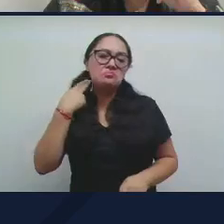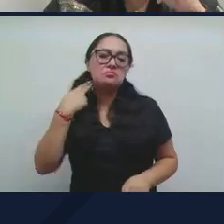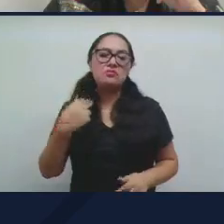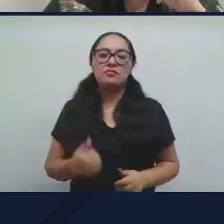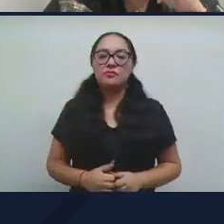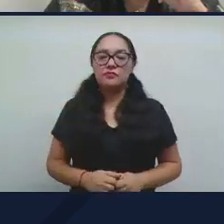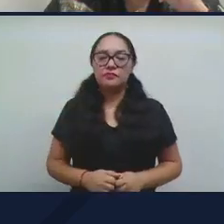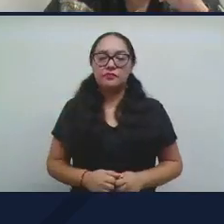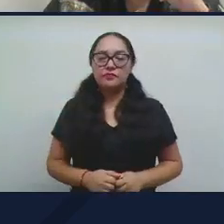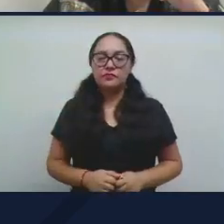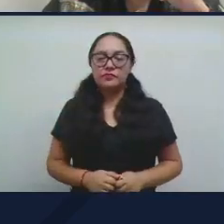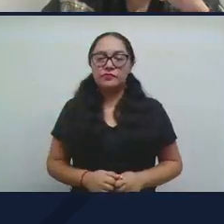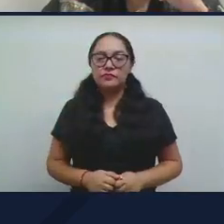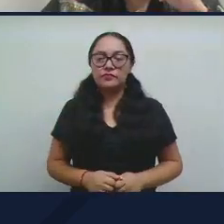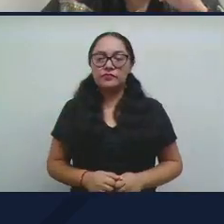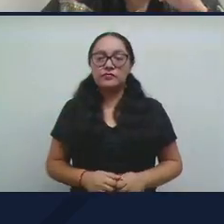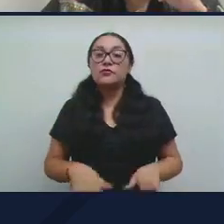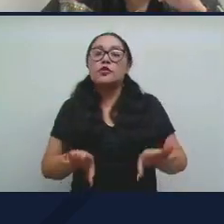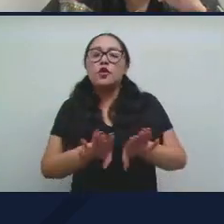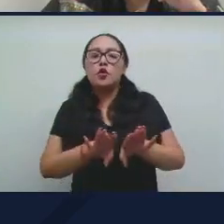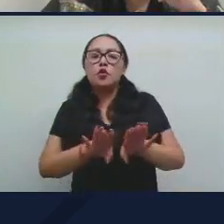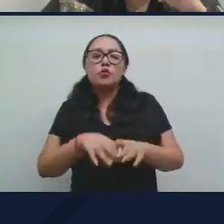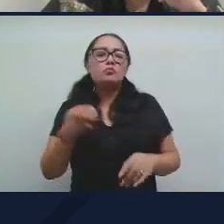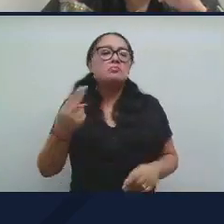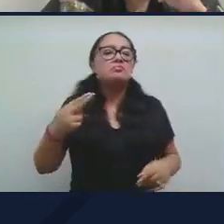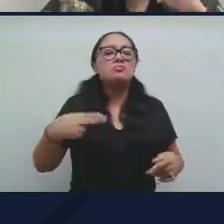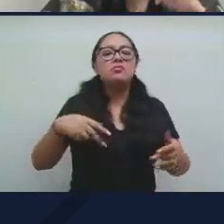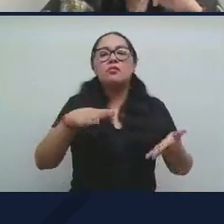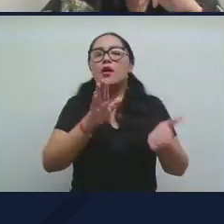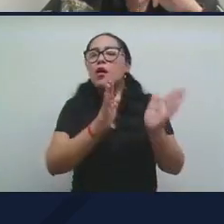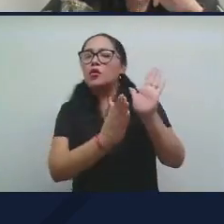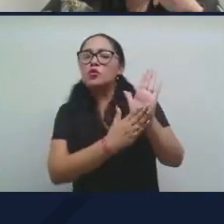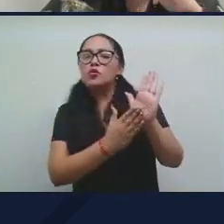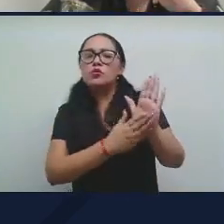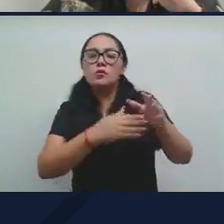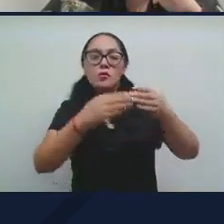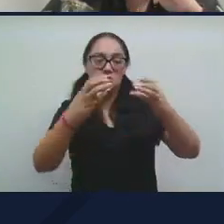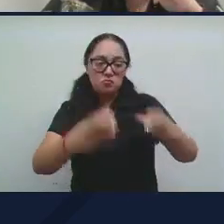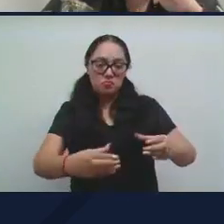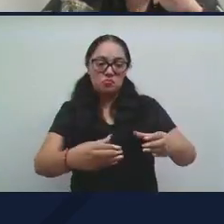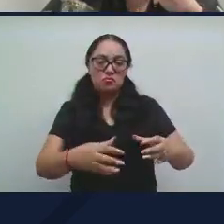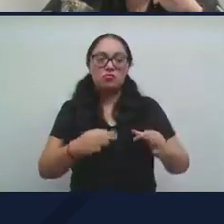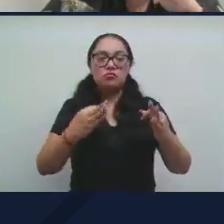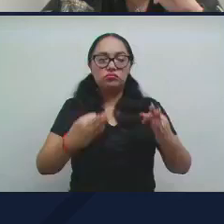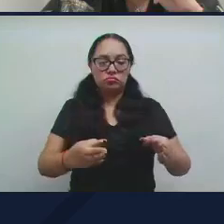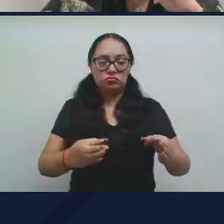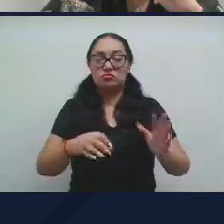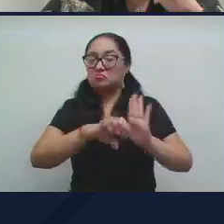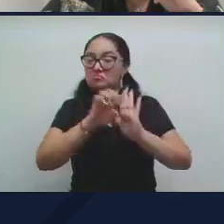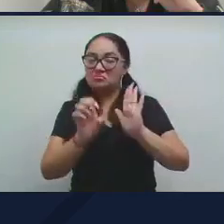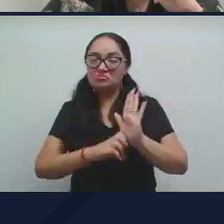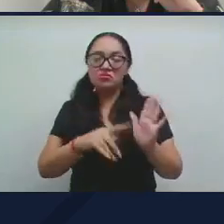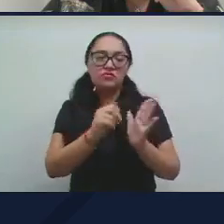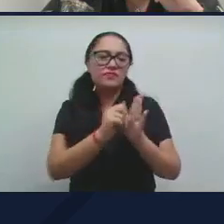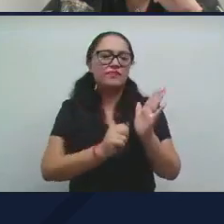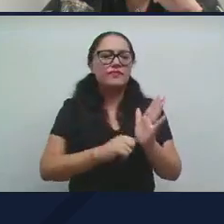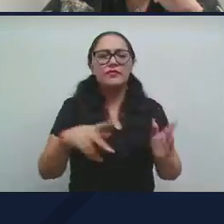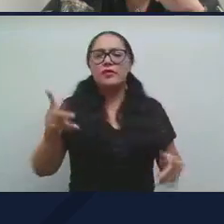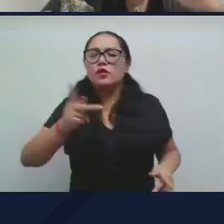Y es a través de un formato de una escritura pública, porque se elabora ante una escritura